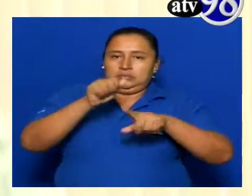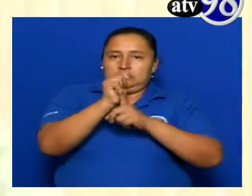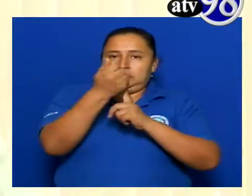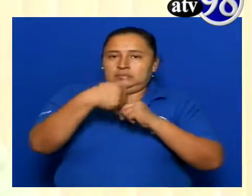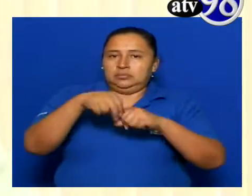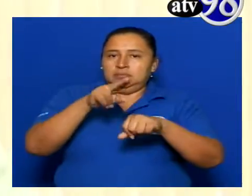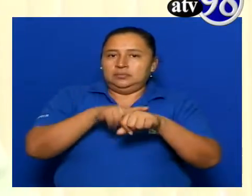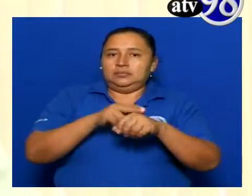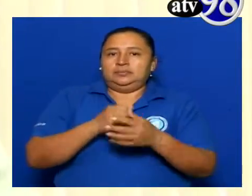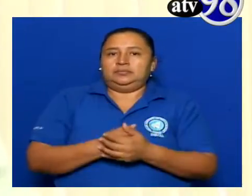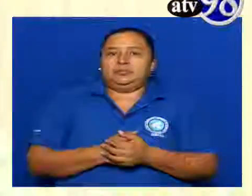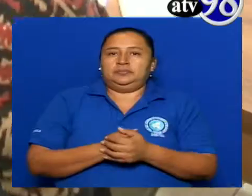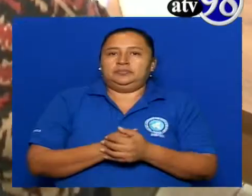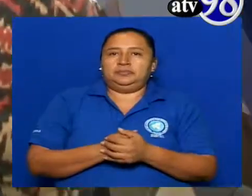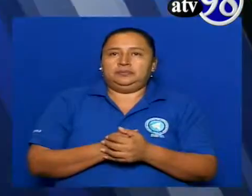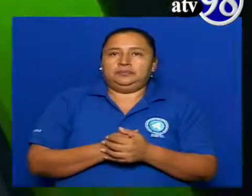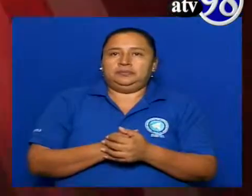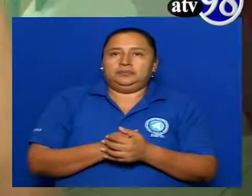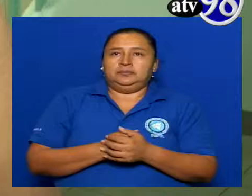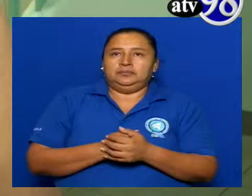Nacional.